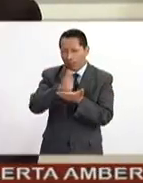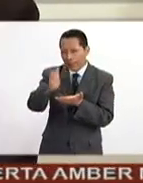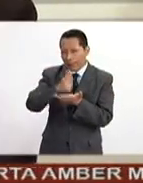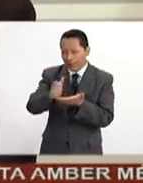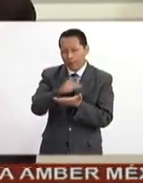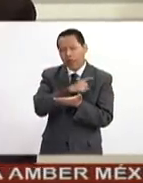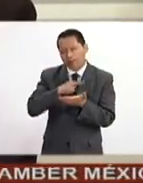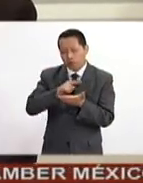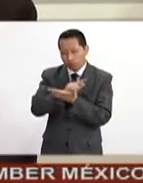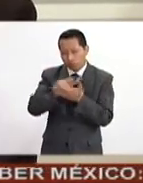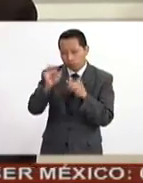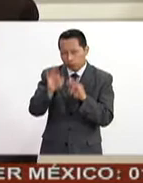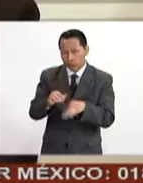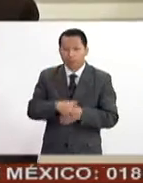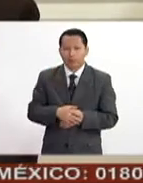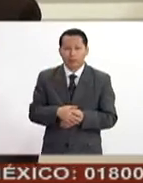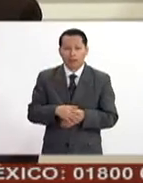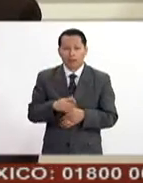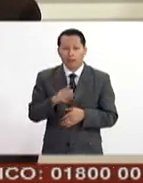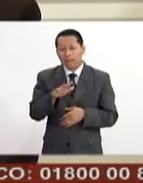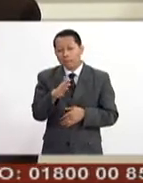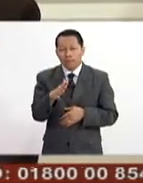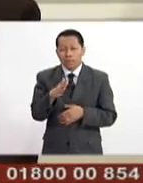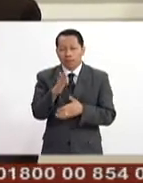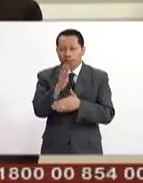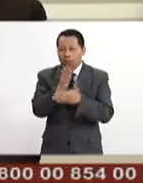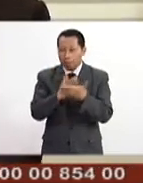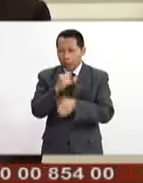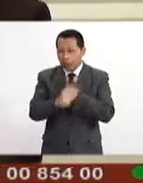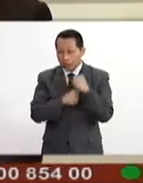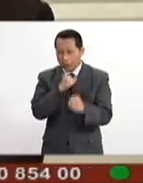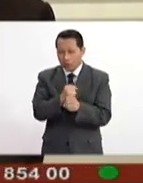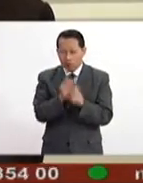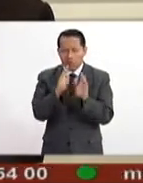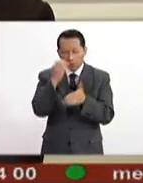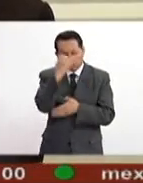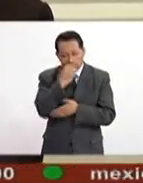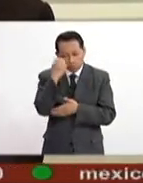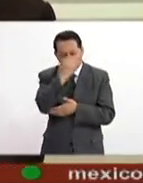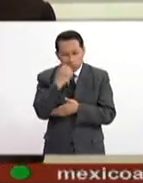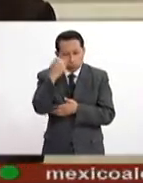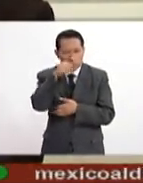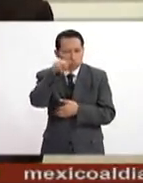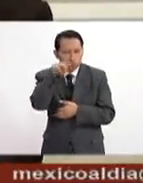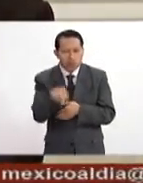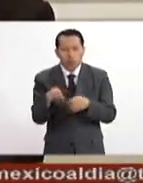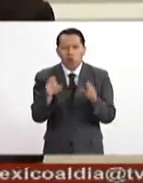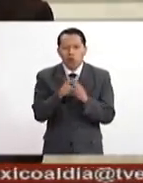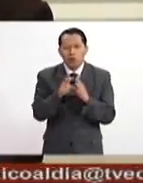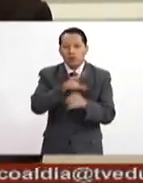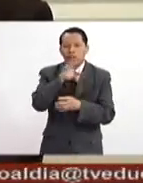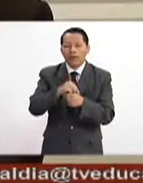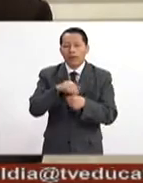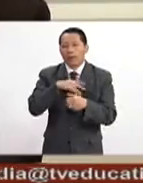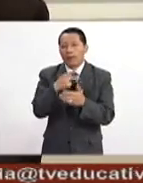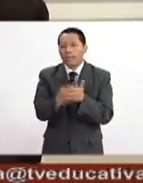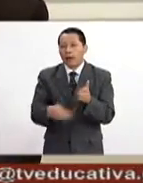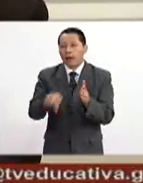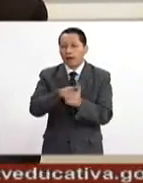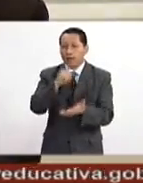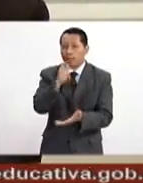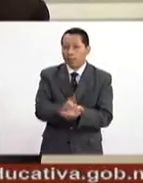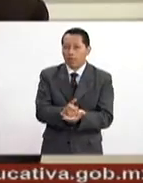Esperemos que a mediados de año, pues de que se acabó de hacer esta revisión y que como resultado de esta revisión todas las plazas que se